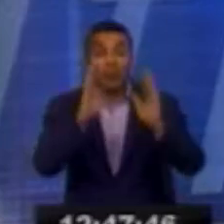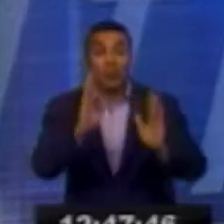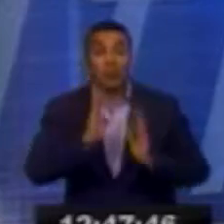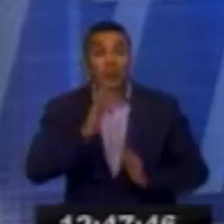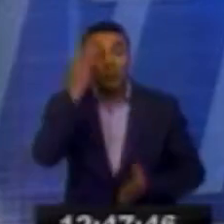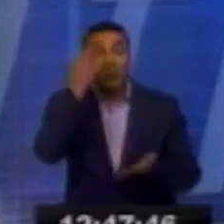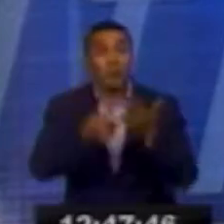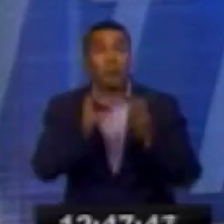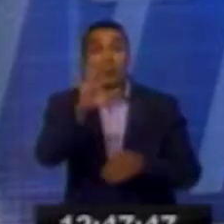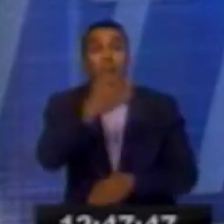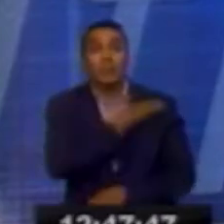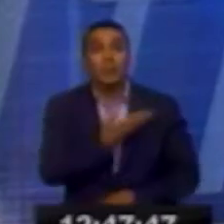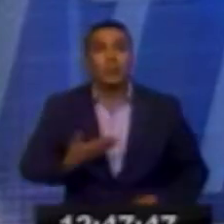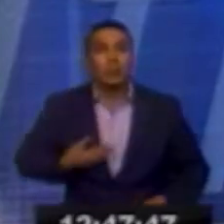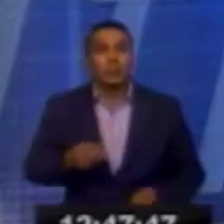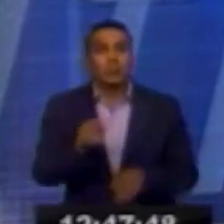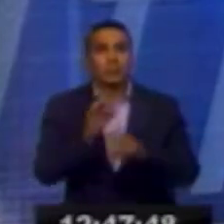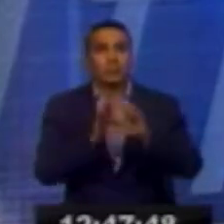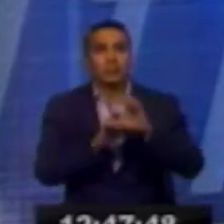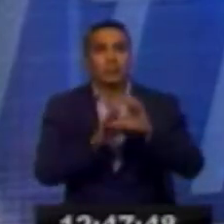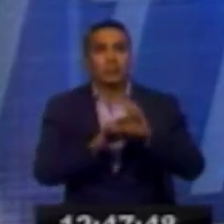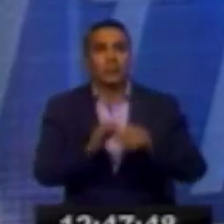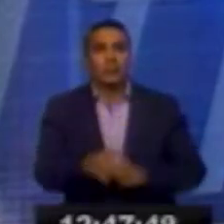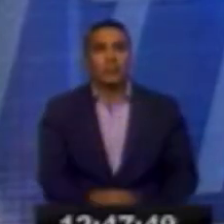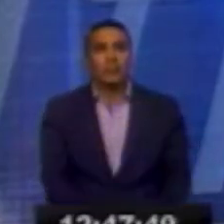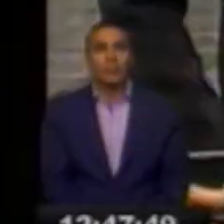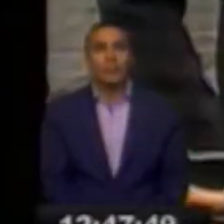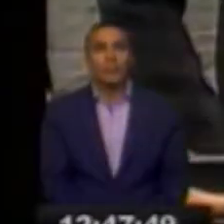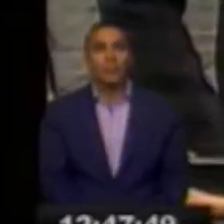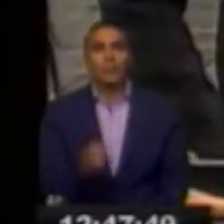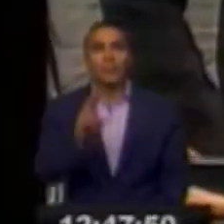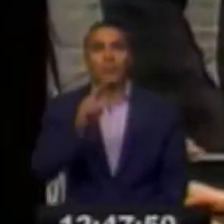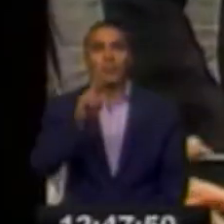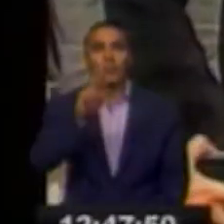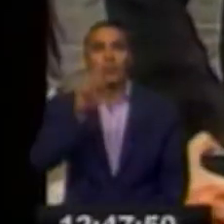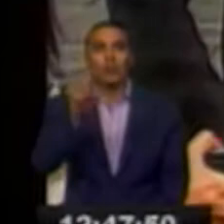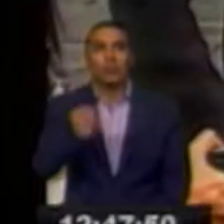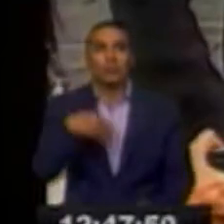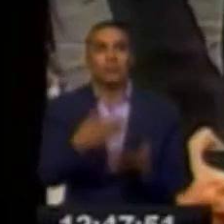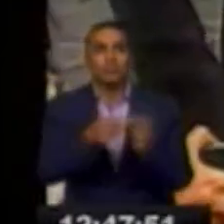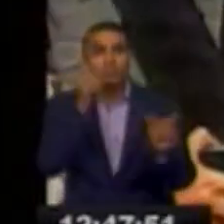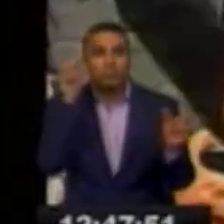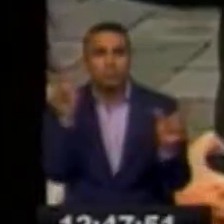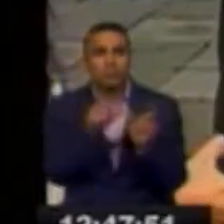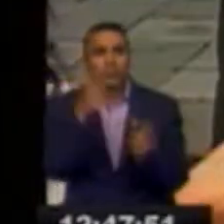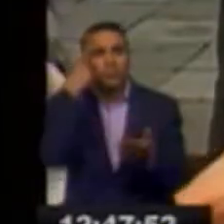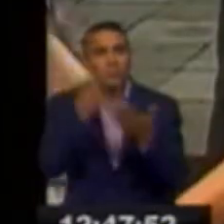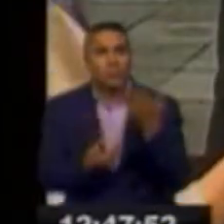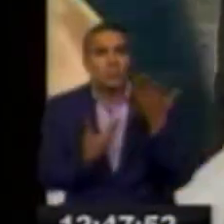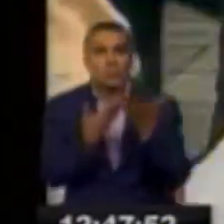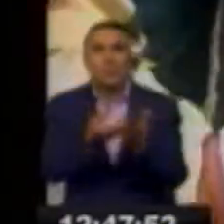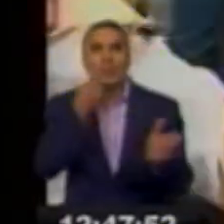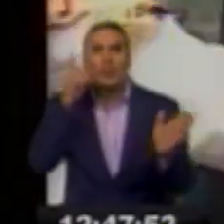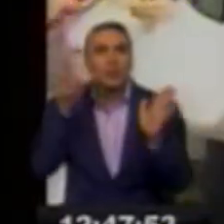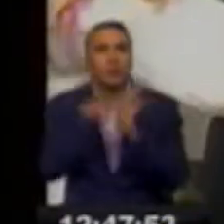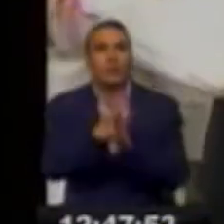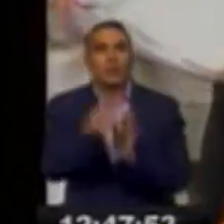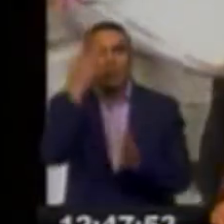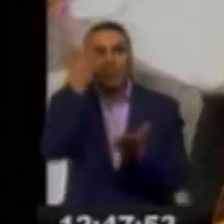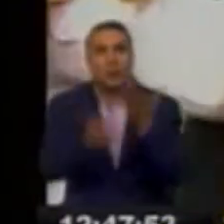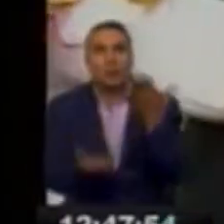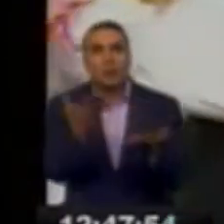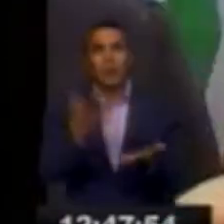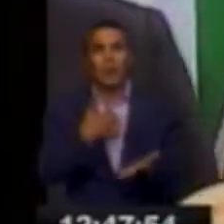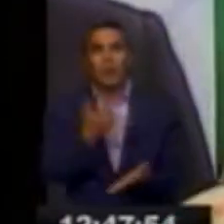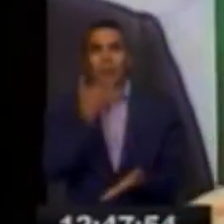Porque el presidente del Consejo de Participación Ciudadana, Cristian Cruz, acudió a la Fiscalía para presentar una denuncia por un presunto